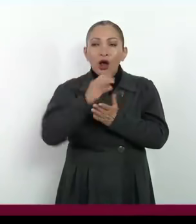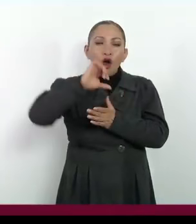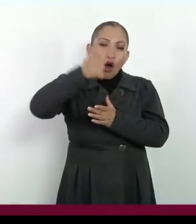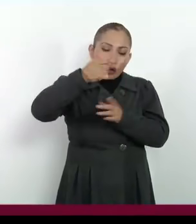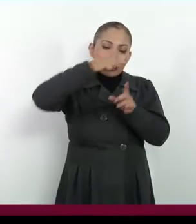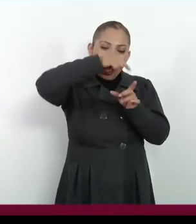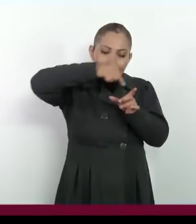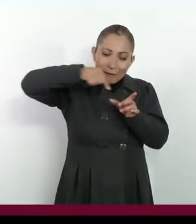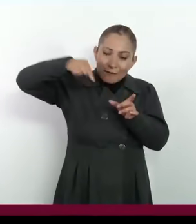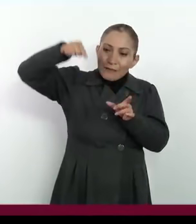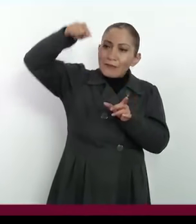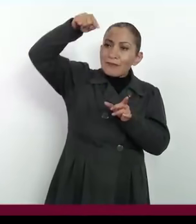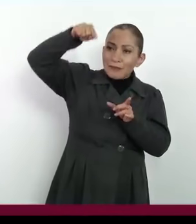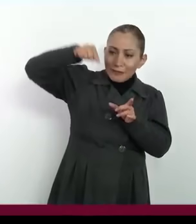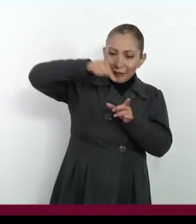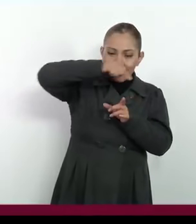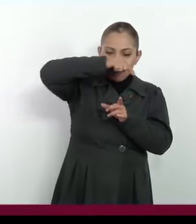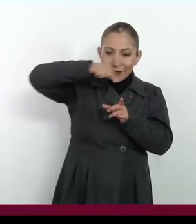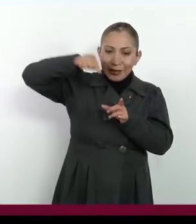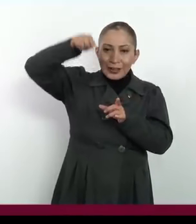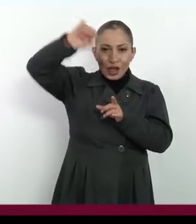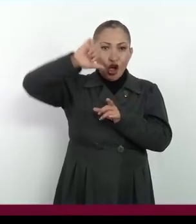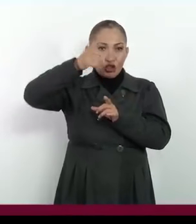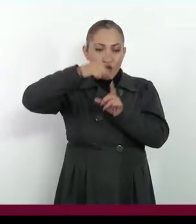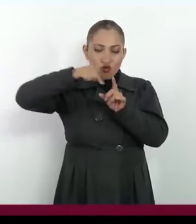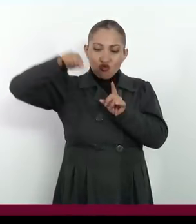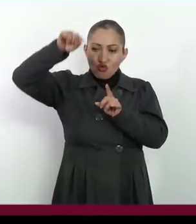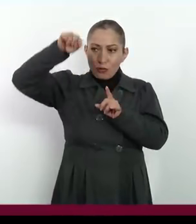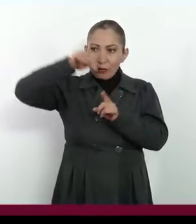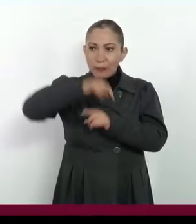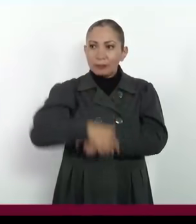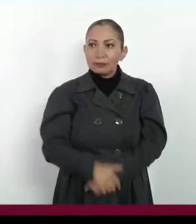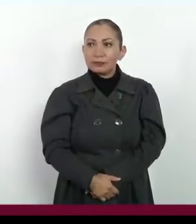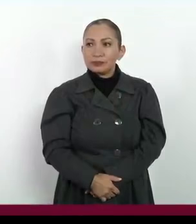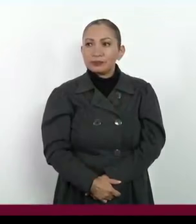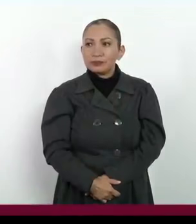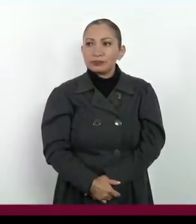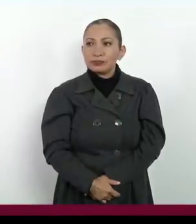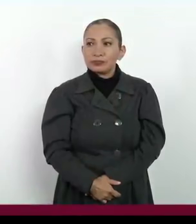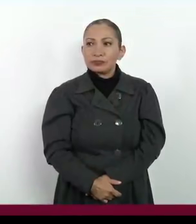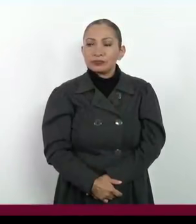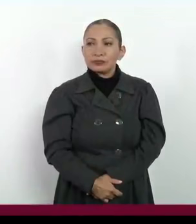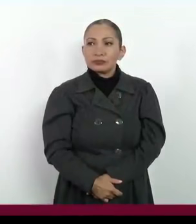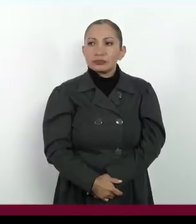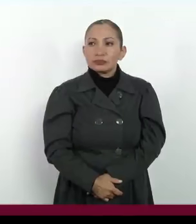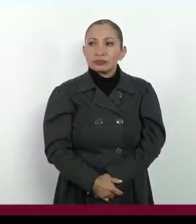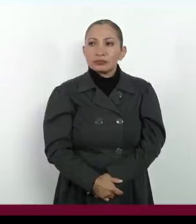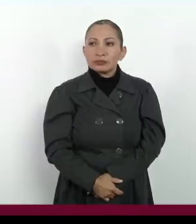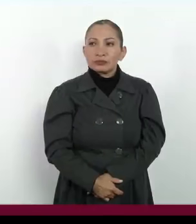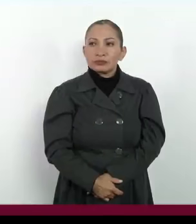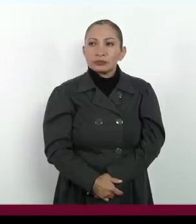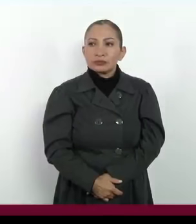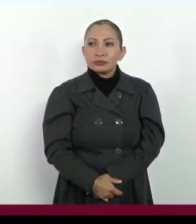justamente algo de esta forma, ¿verdad? Digamos algo así.